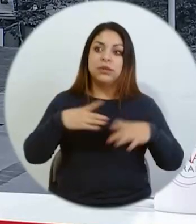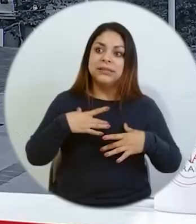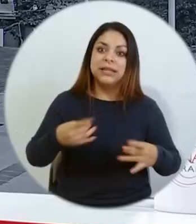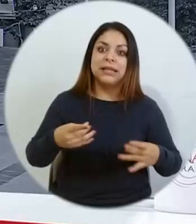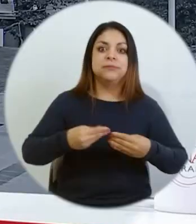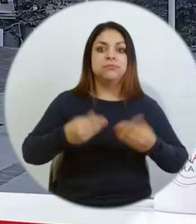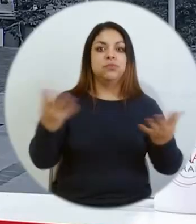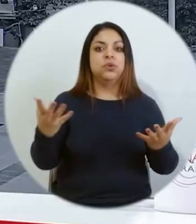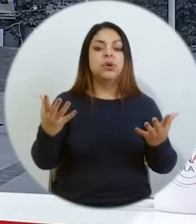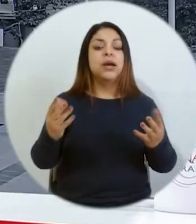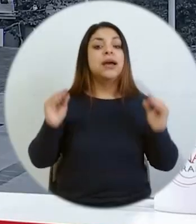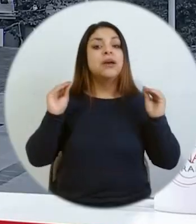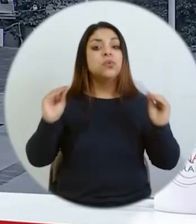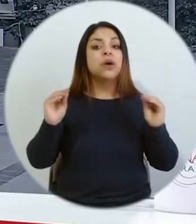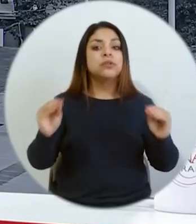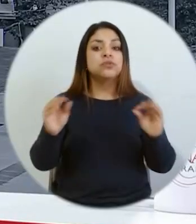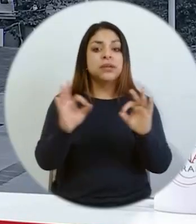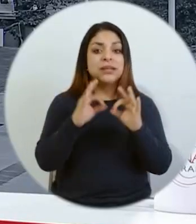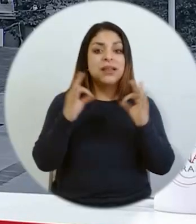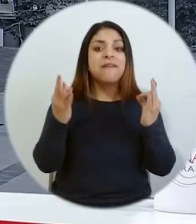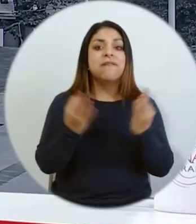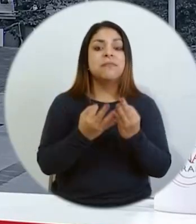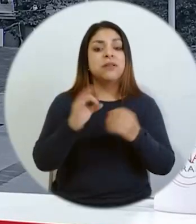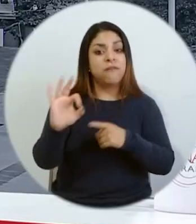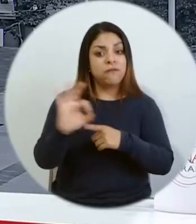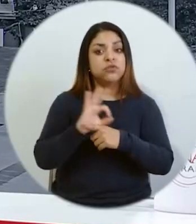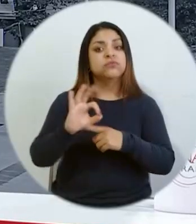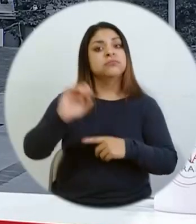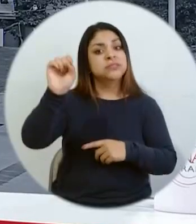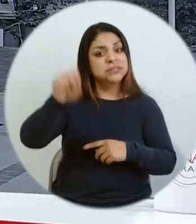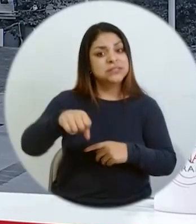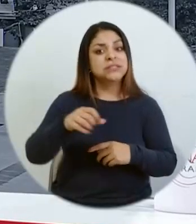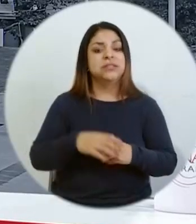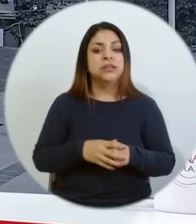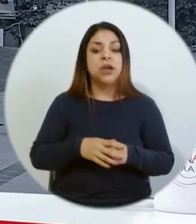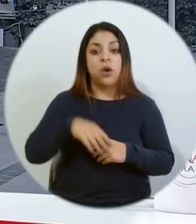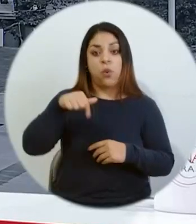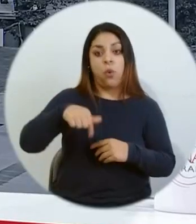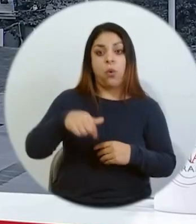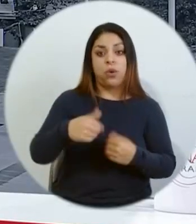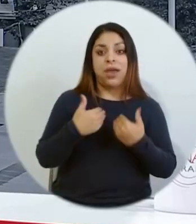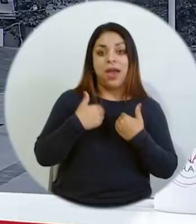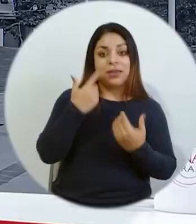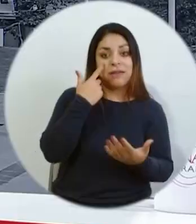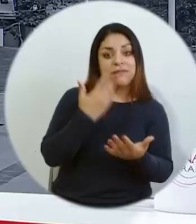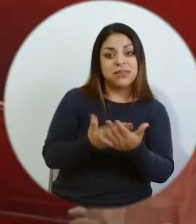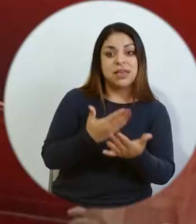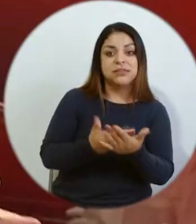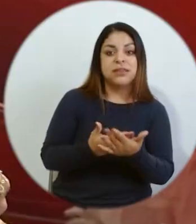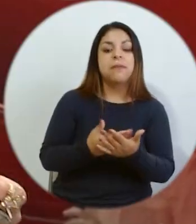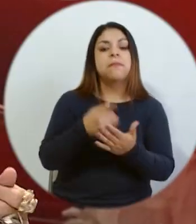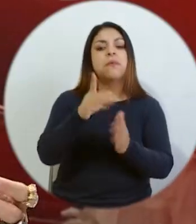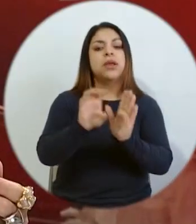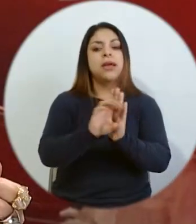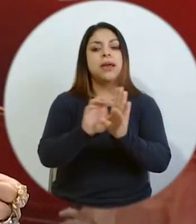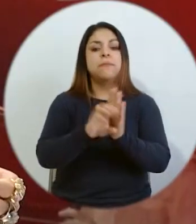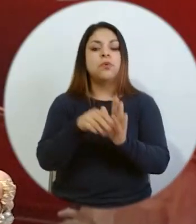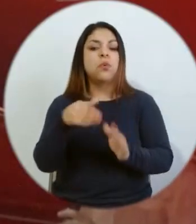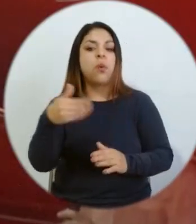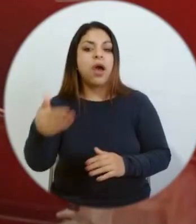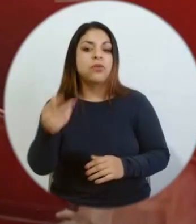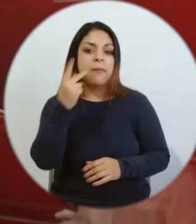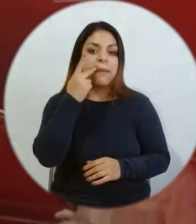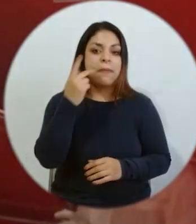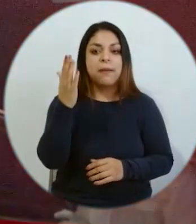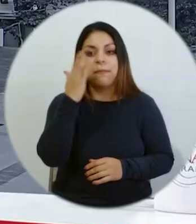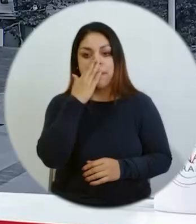público, y que la educación en las familias sí funciona. Y hoy tenemos evidencia de que, por ejemplo, cuando papá y